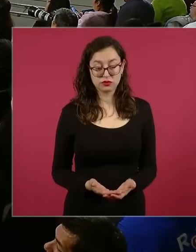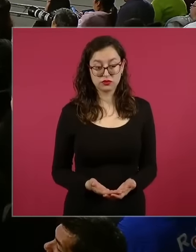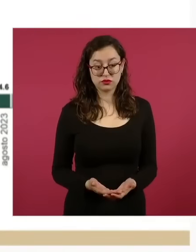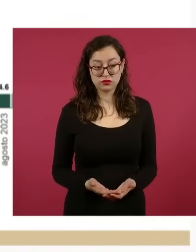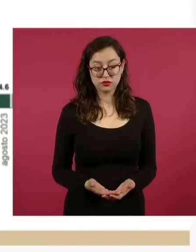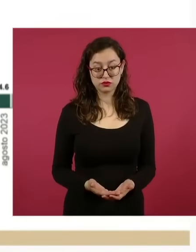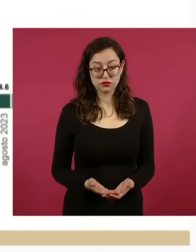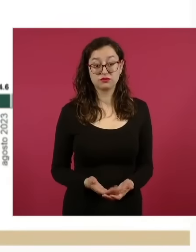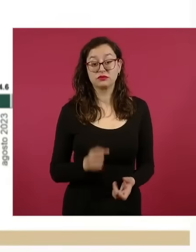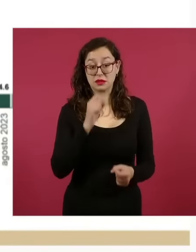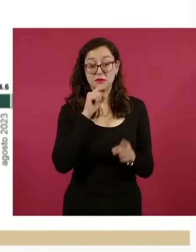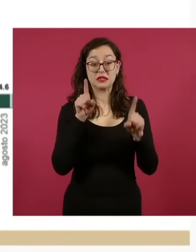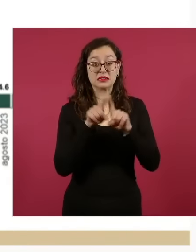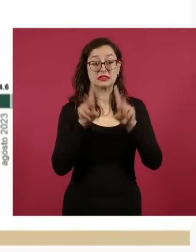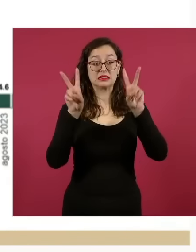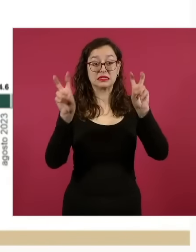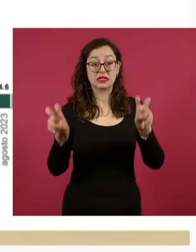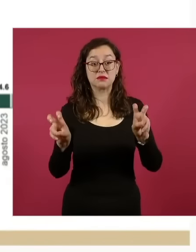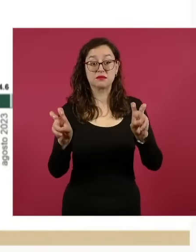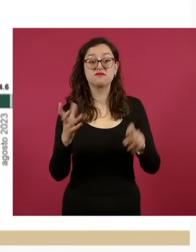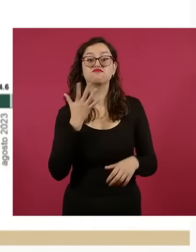se robaban 80 mil